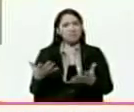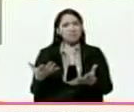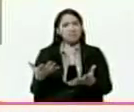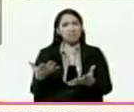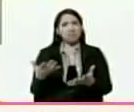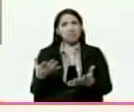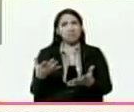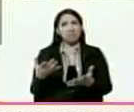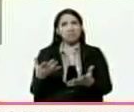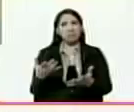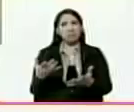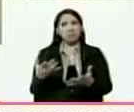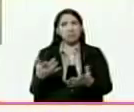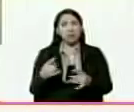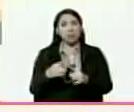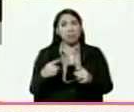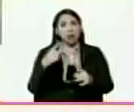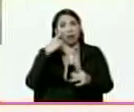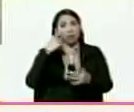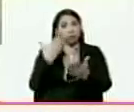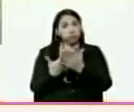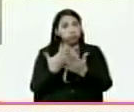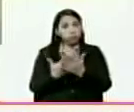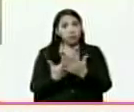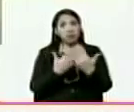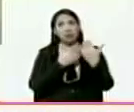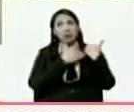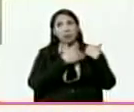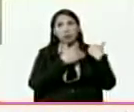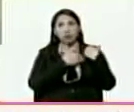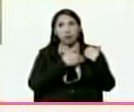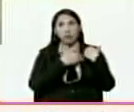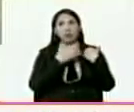Este es un caso para determinar responsabilidades de quienes atacan